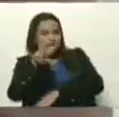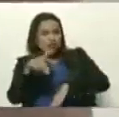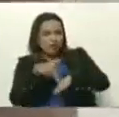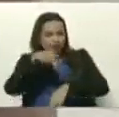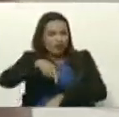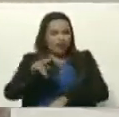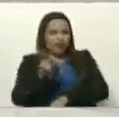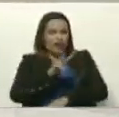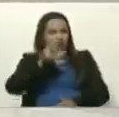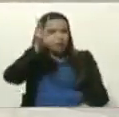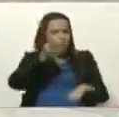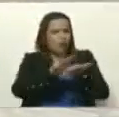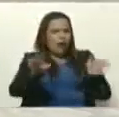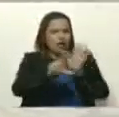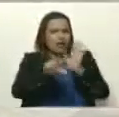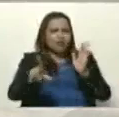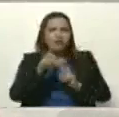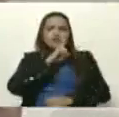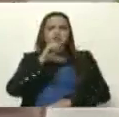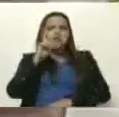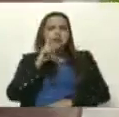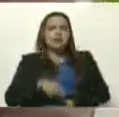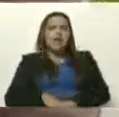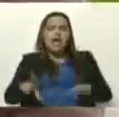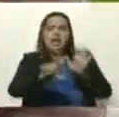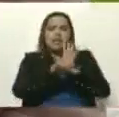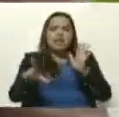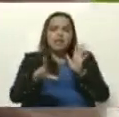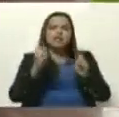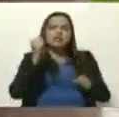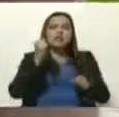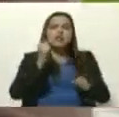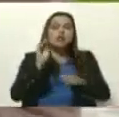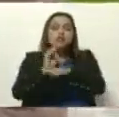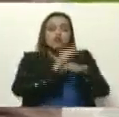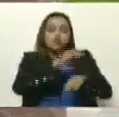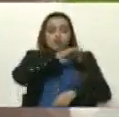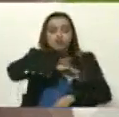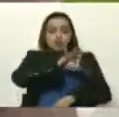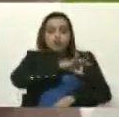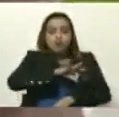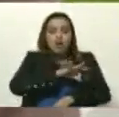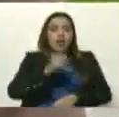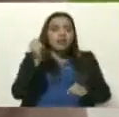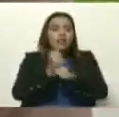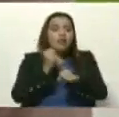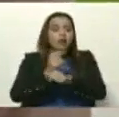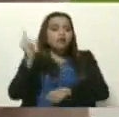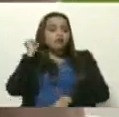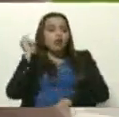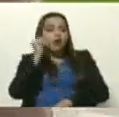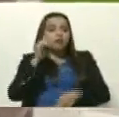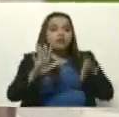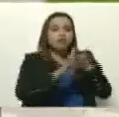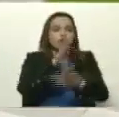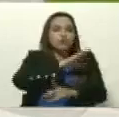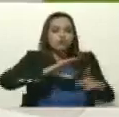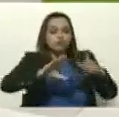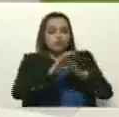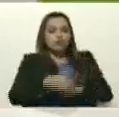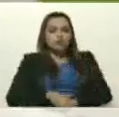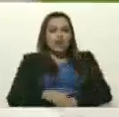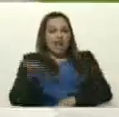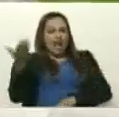aprobó una ley que se llama la ley de protección social a los trabajadores y trabajadoras culturales en ese momento el presidente de dicha asamblea era el